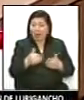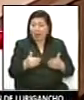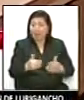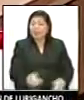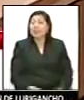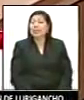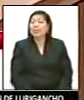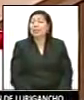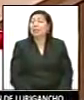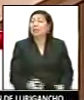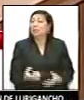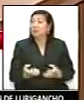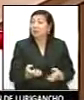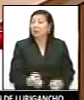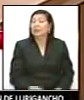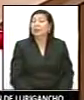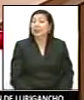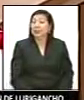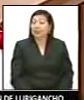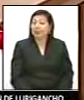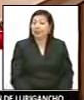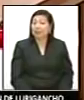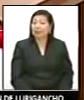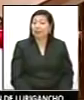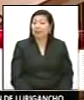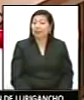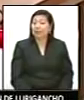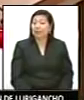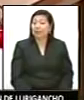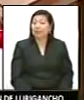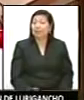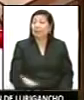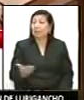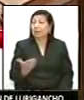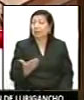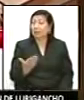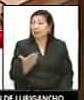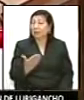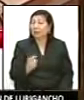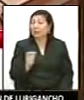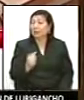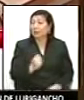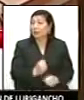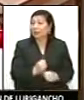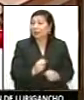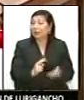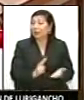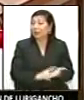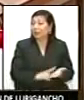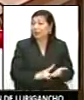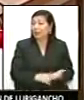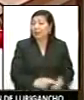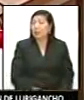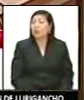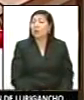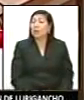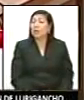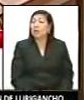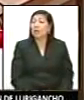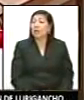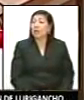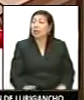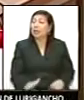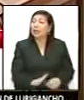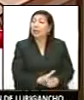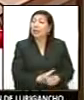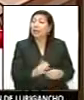punto de vista económico, por las cifras irrisorias que reciben los trabajadores de salud que se van hacia la jubilación bajo